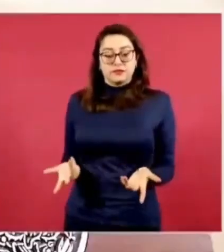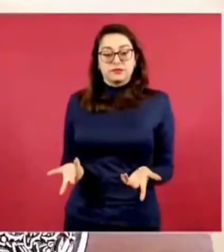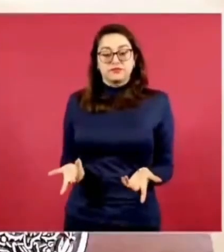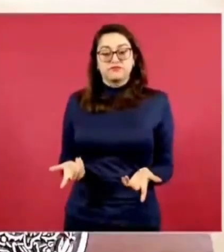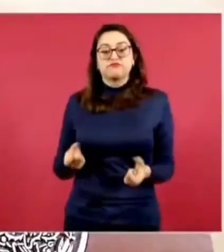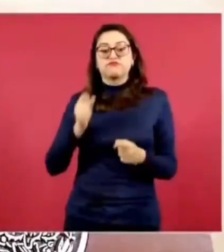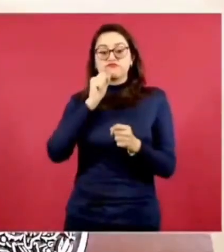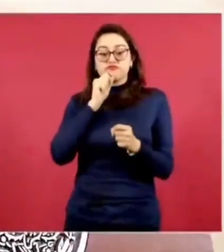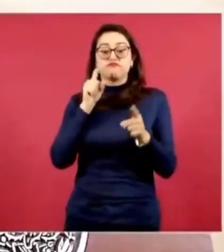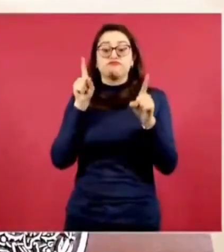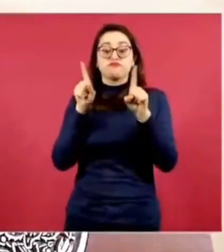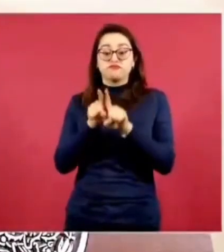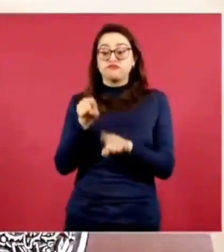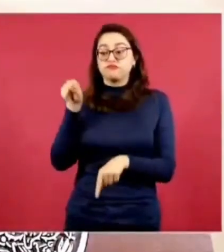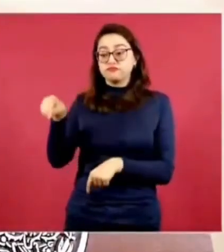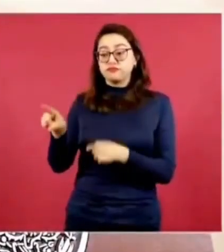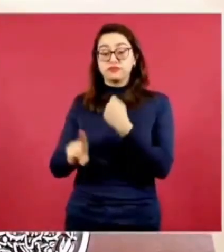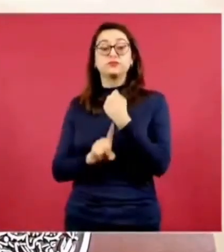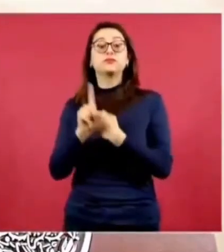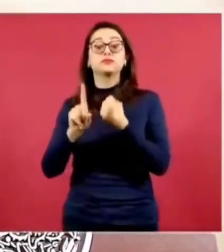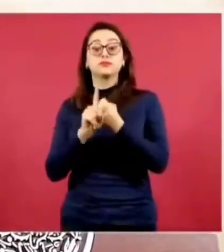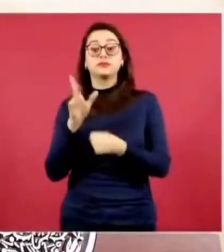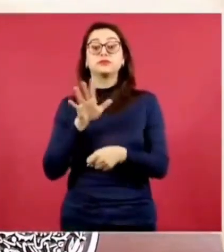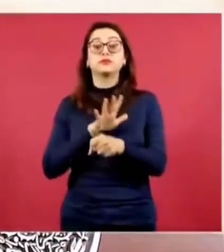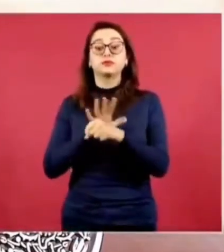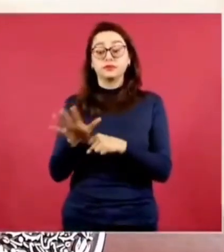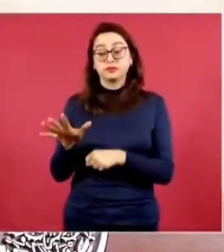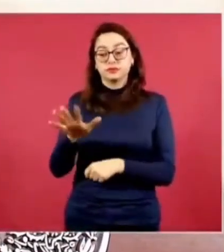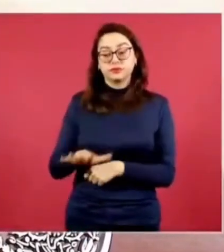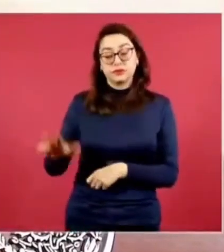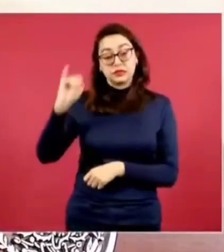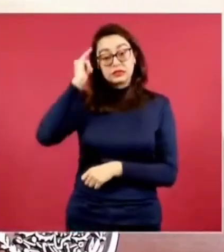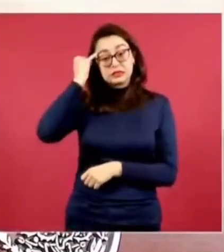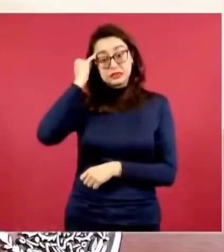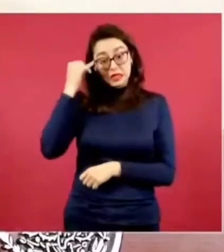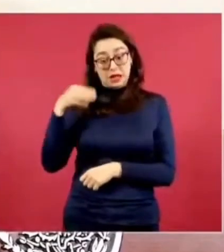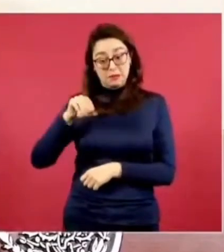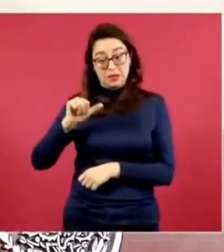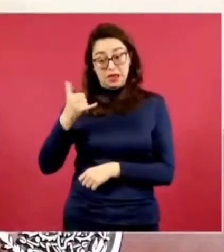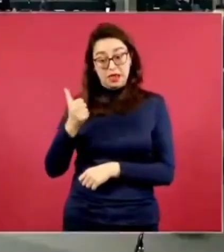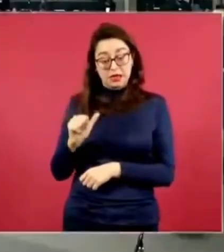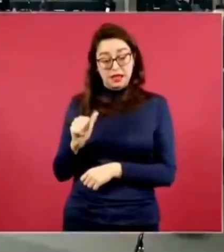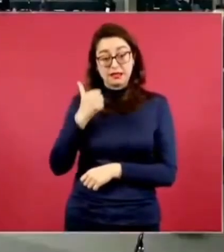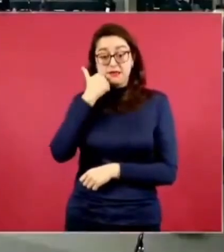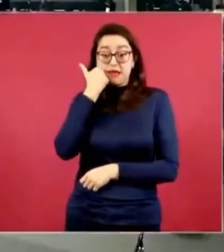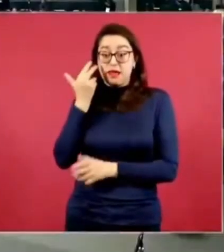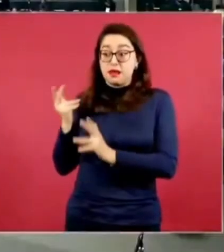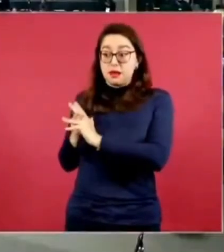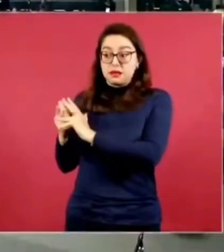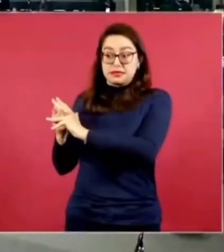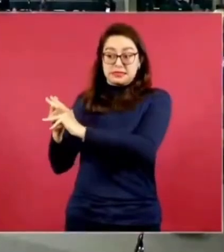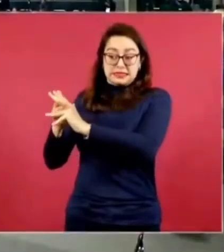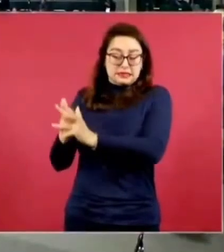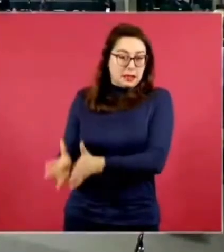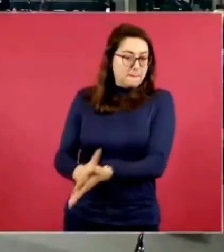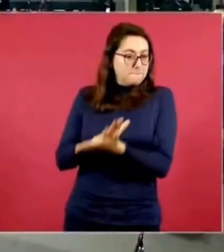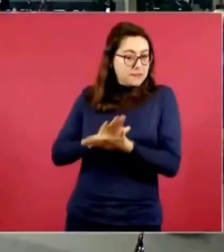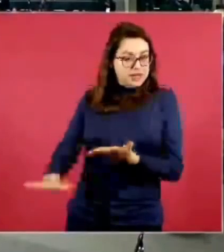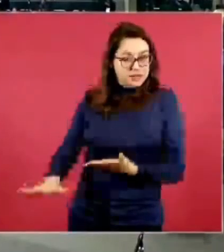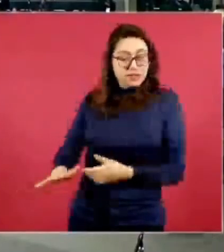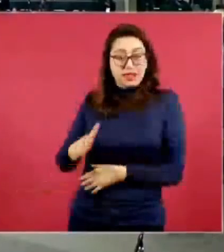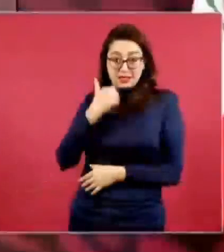de Exterminio a los maes Y